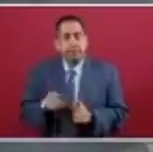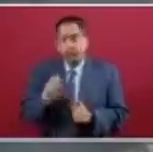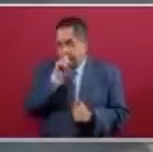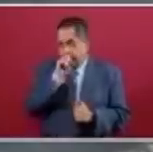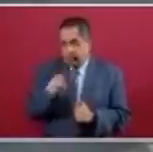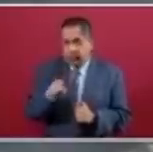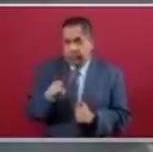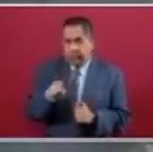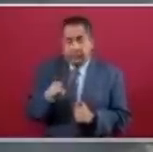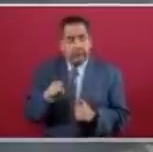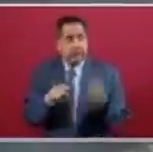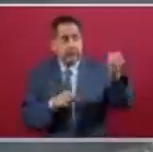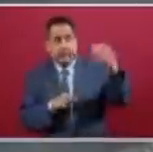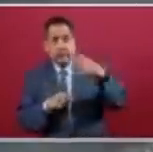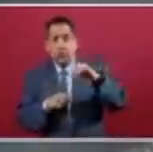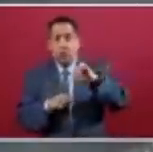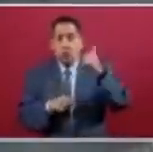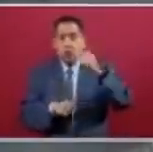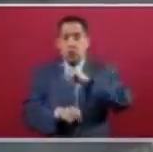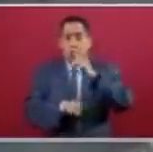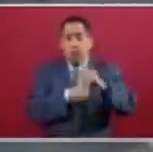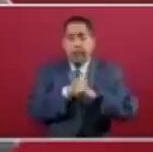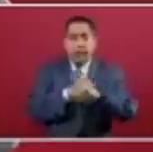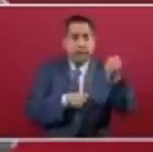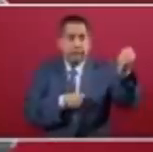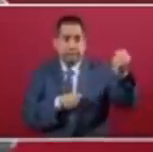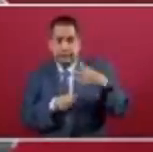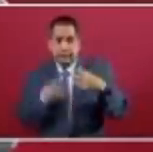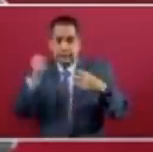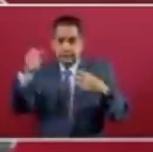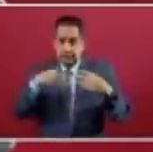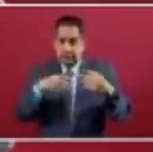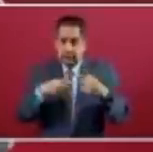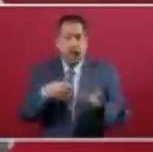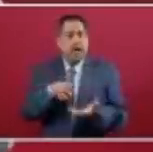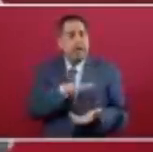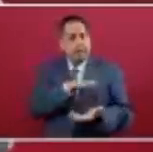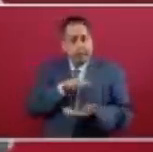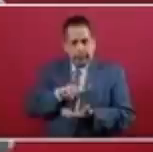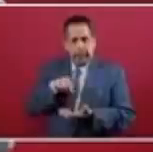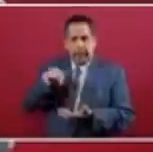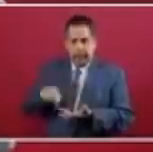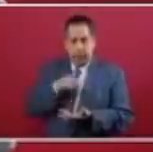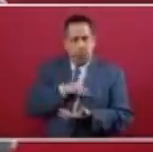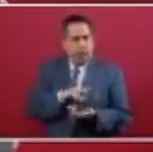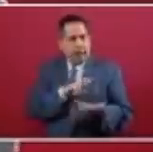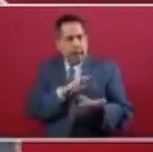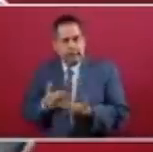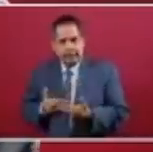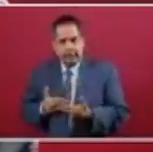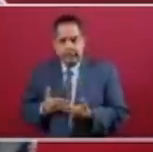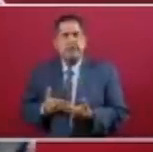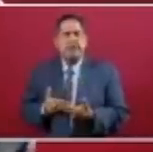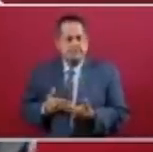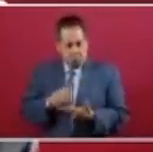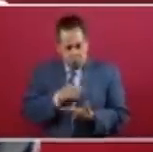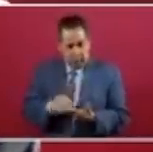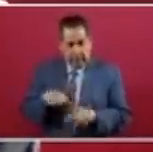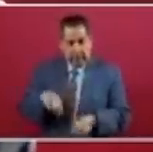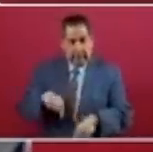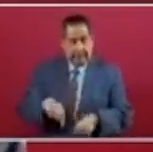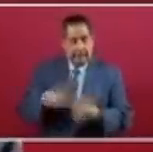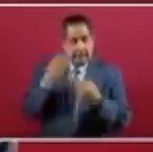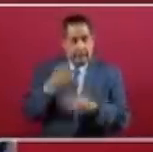recibir remesas de nuestros paisanos migrantes, porque va a tener este